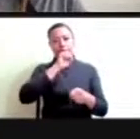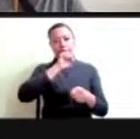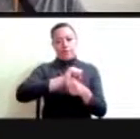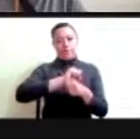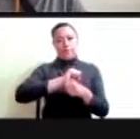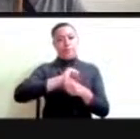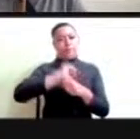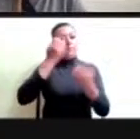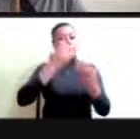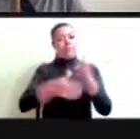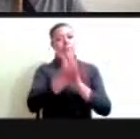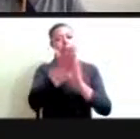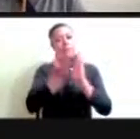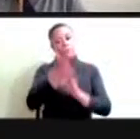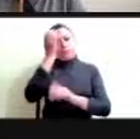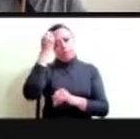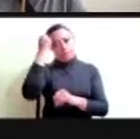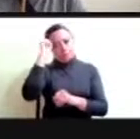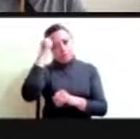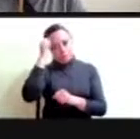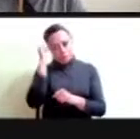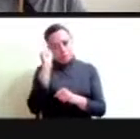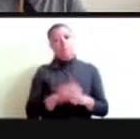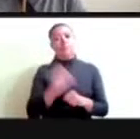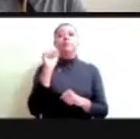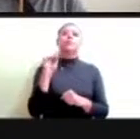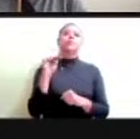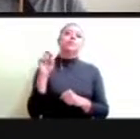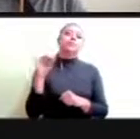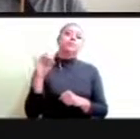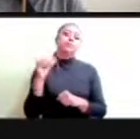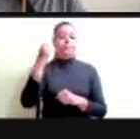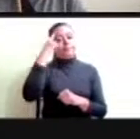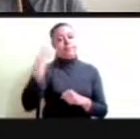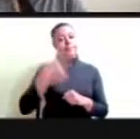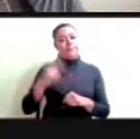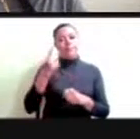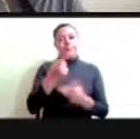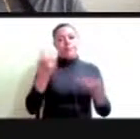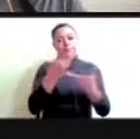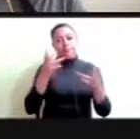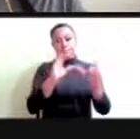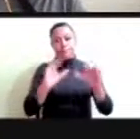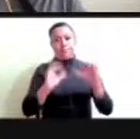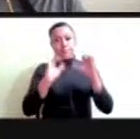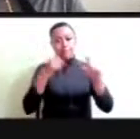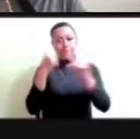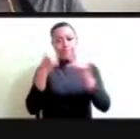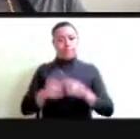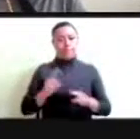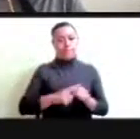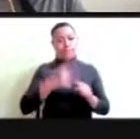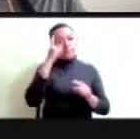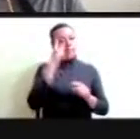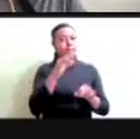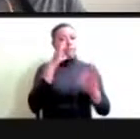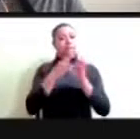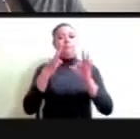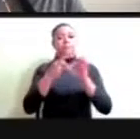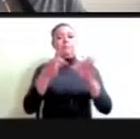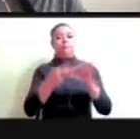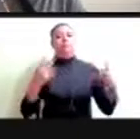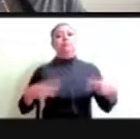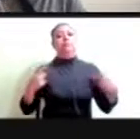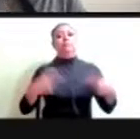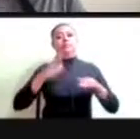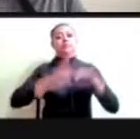Movilidad, ambas de la ciudad, para que tome las medidas necesarias a fin de garantizar de forma eficaz la seguridad para las personas peatonas que circulan sobre la vía pública durante